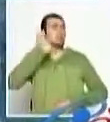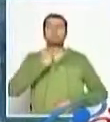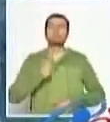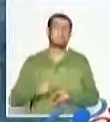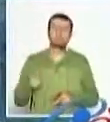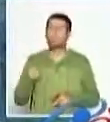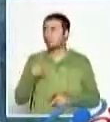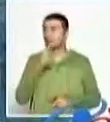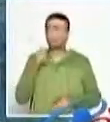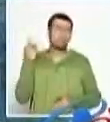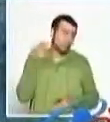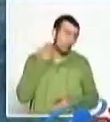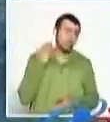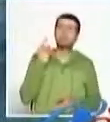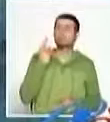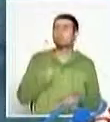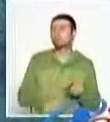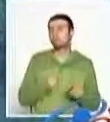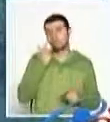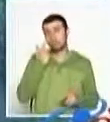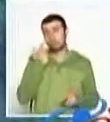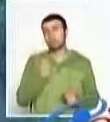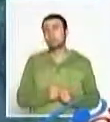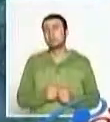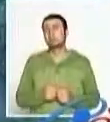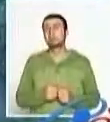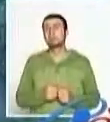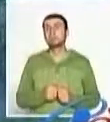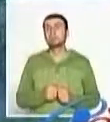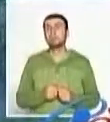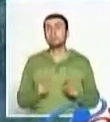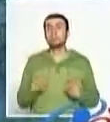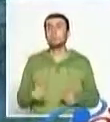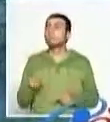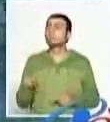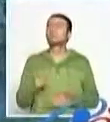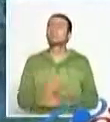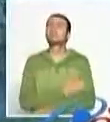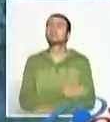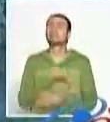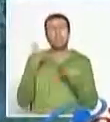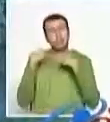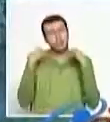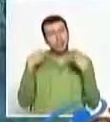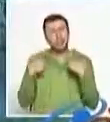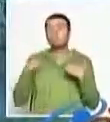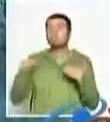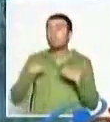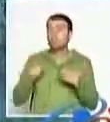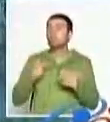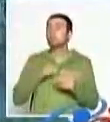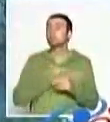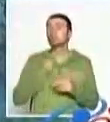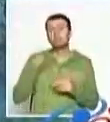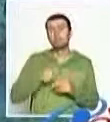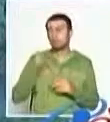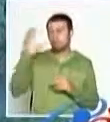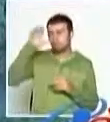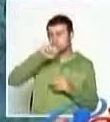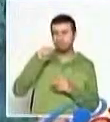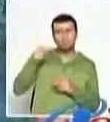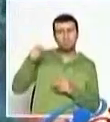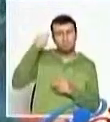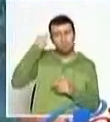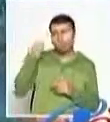eso, no podemos caer en eso. Y con respecto a lo que estábamos hablando ahorita, sí, hay que tener en cuenta, doctor Rojas, cuando hacías el ejercicio